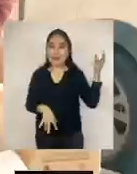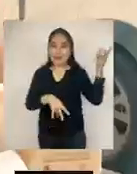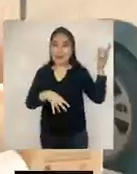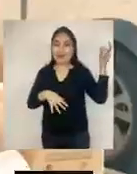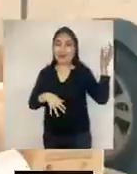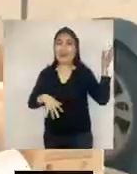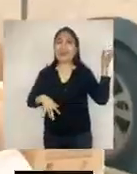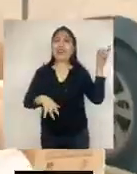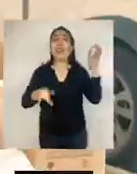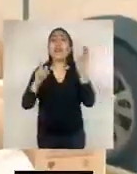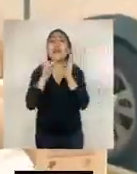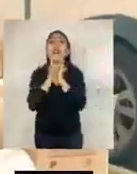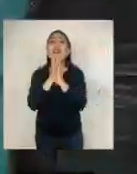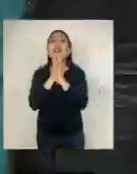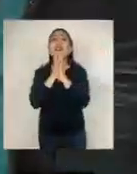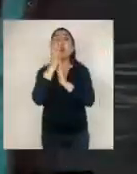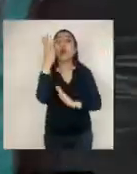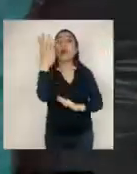¡viva Chile!, dice.